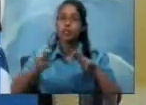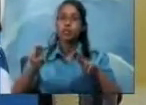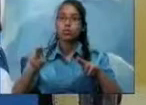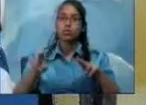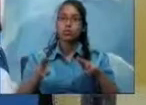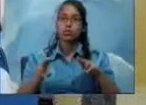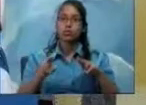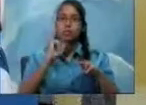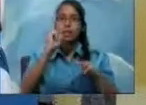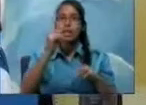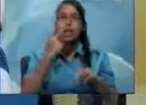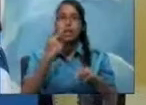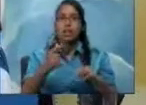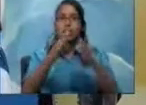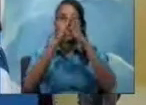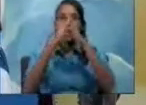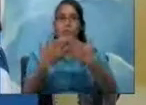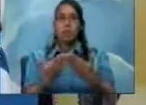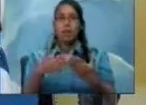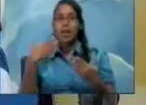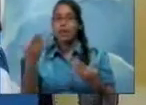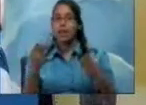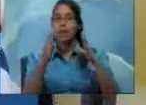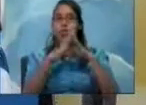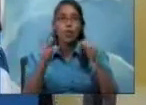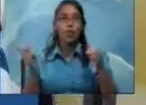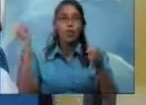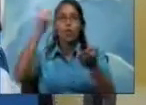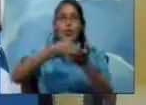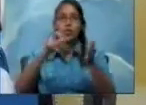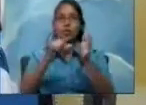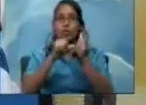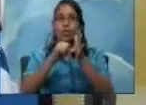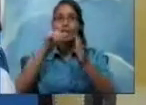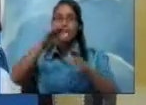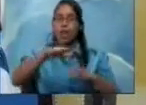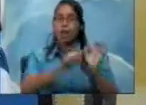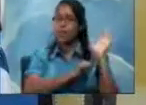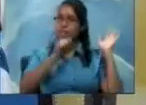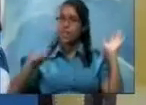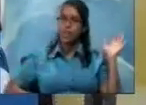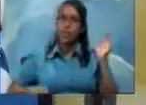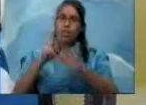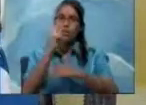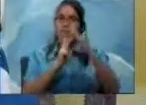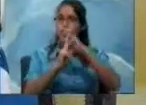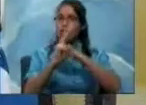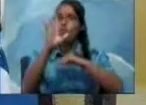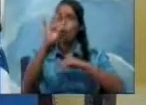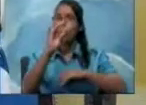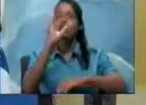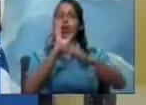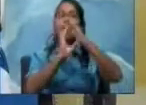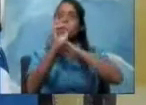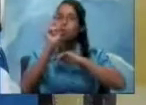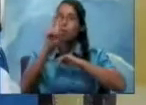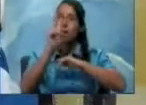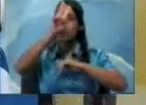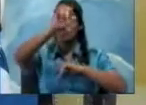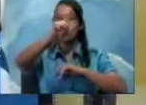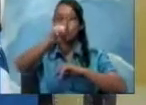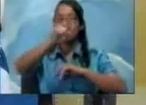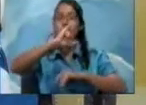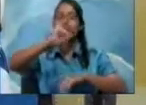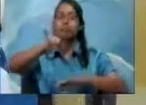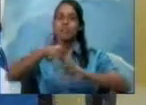y dice la escritura que todos fueron a donde estaba el señor el versículo 8 del capítulo 21 de Juan dice y los